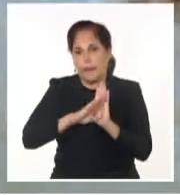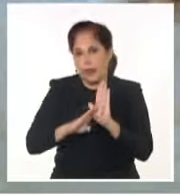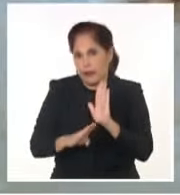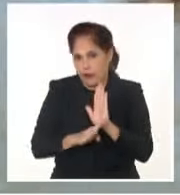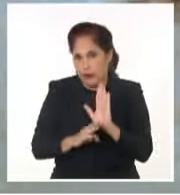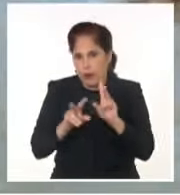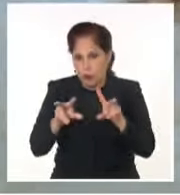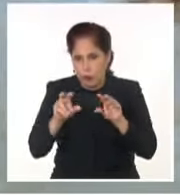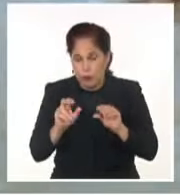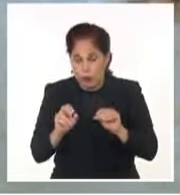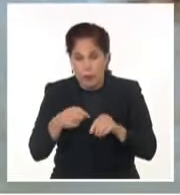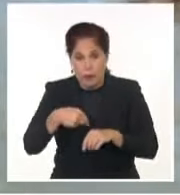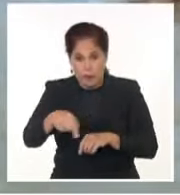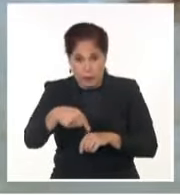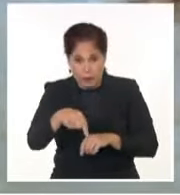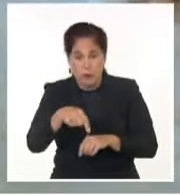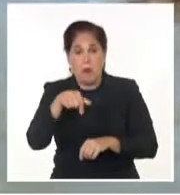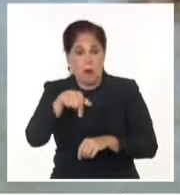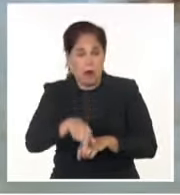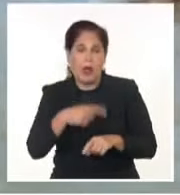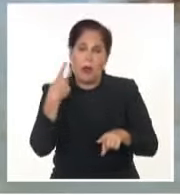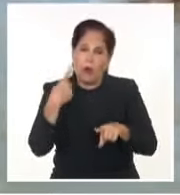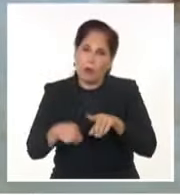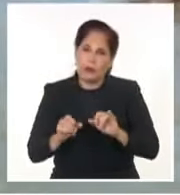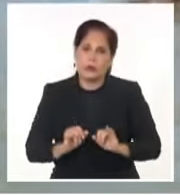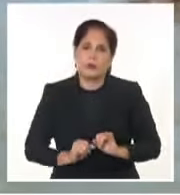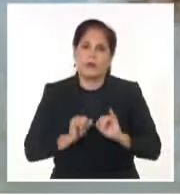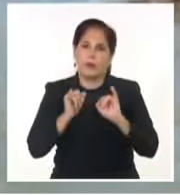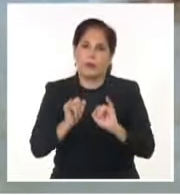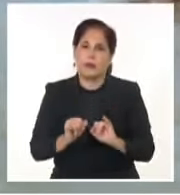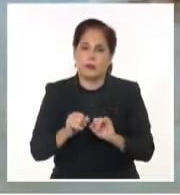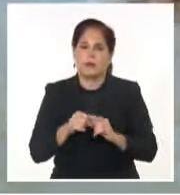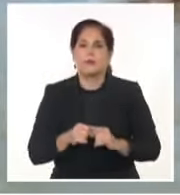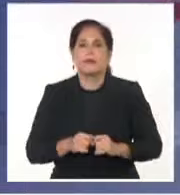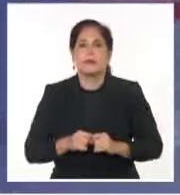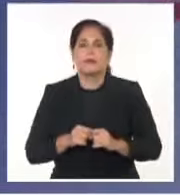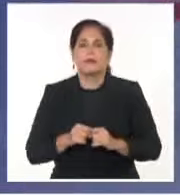adoptadas. En próximos espacios tendremos otros detalles. Ahora, Abdiel, te devuelvo la señal. Buenas tardes.